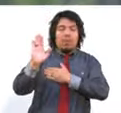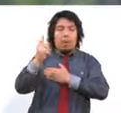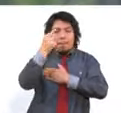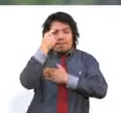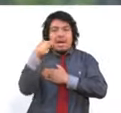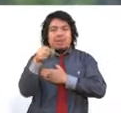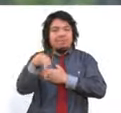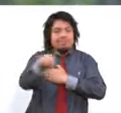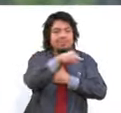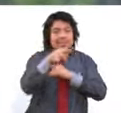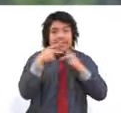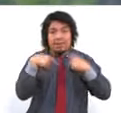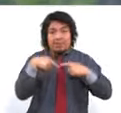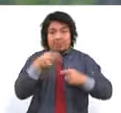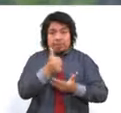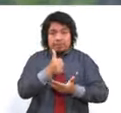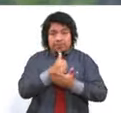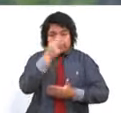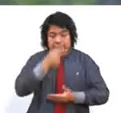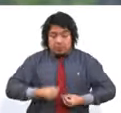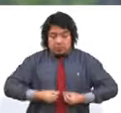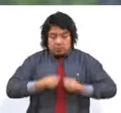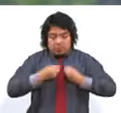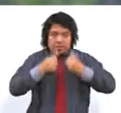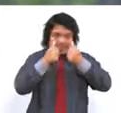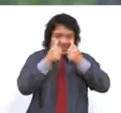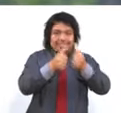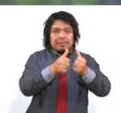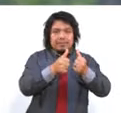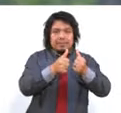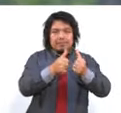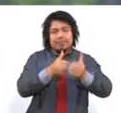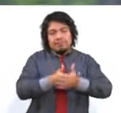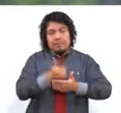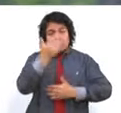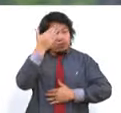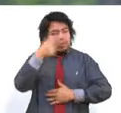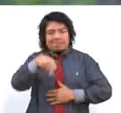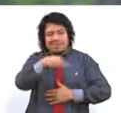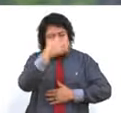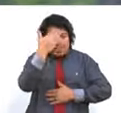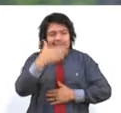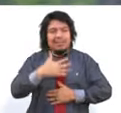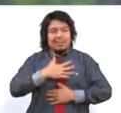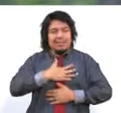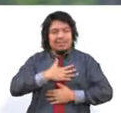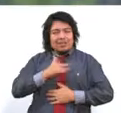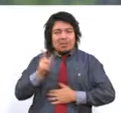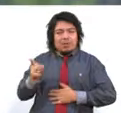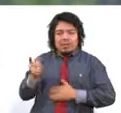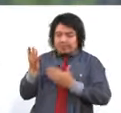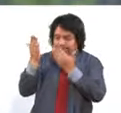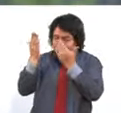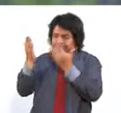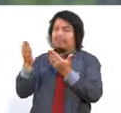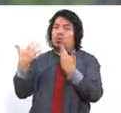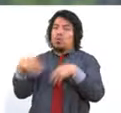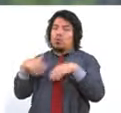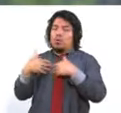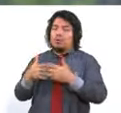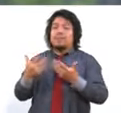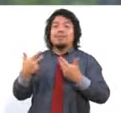la Ciudad de México. Todos saben de mi admiración por la doctora